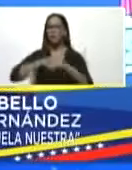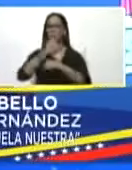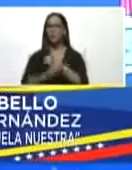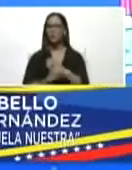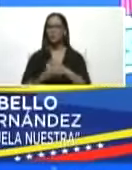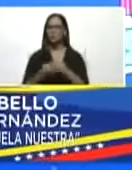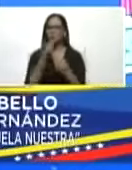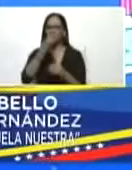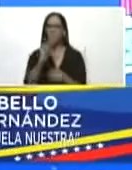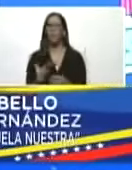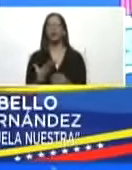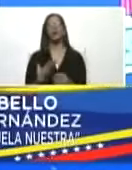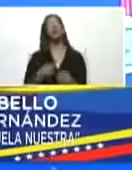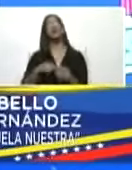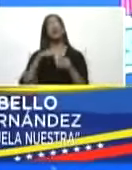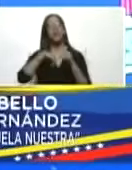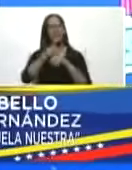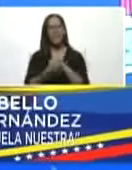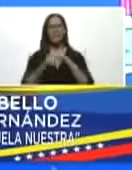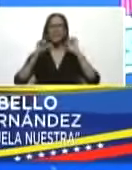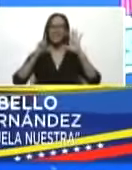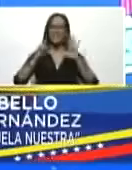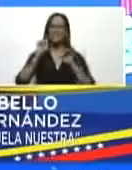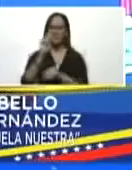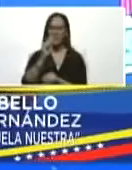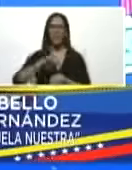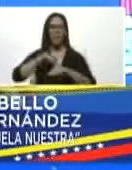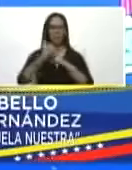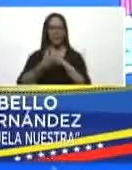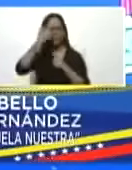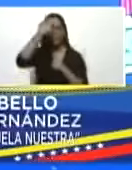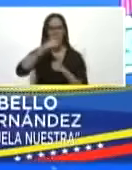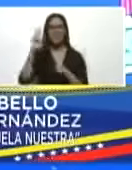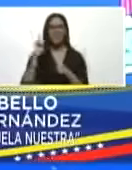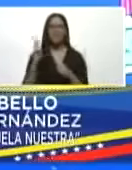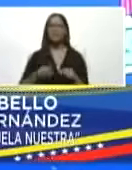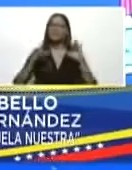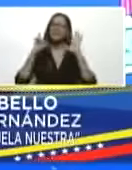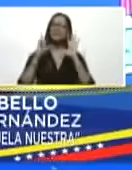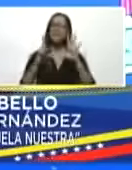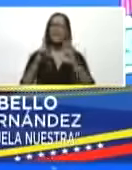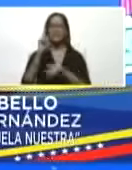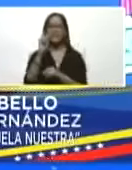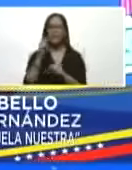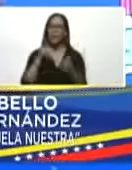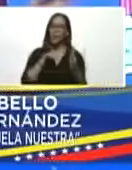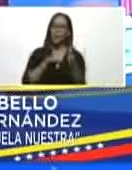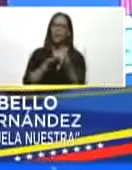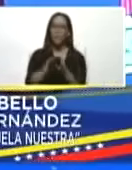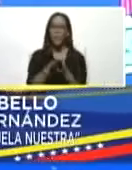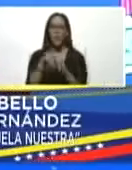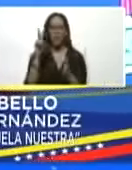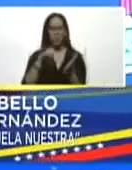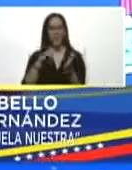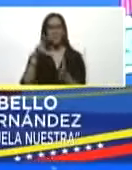sólido. Y el plan de la 7T, que es el plan del pueblo de Venezuela. 7T rumbo al